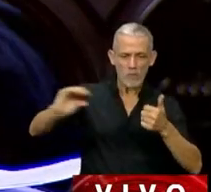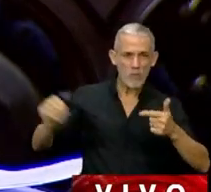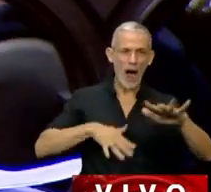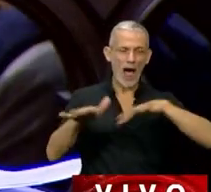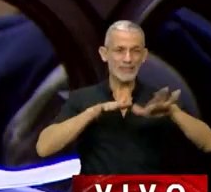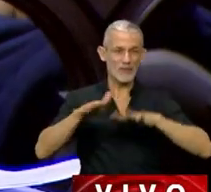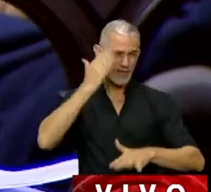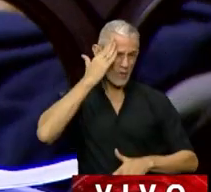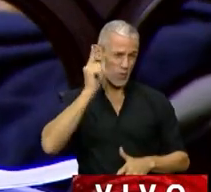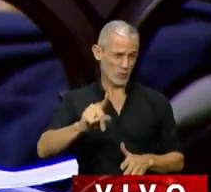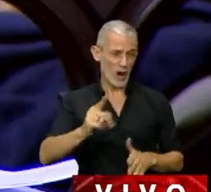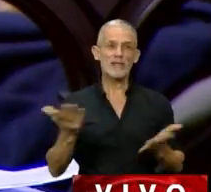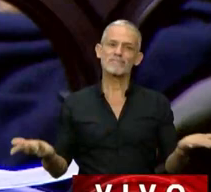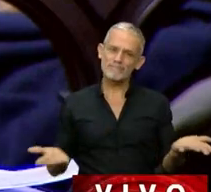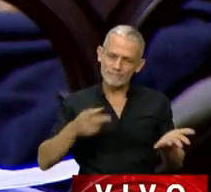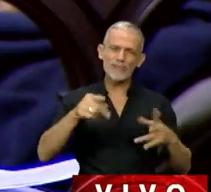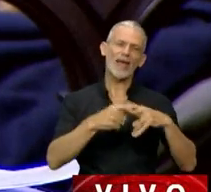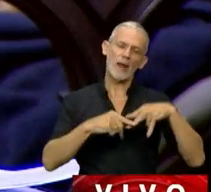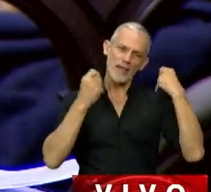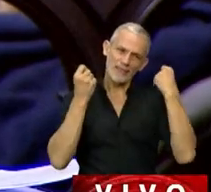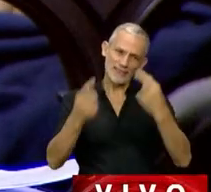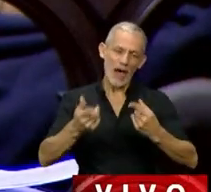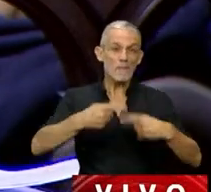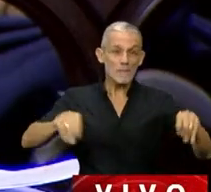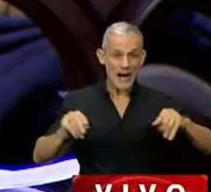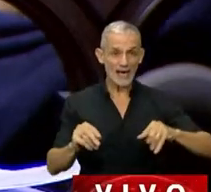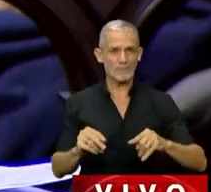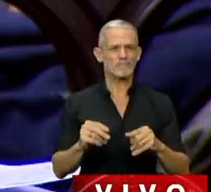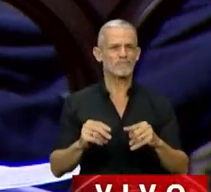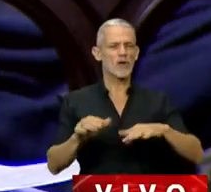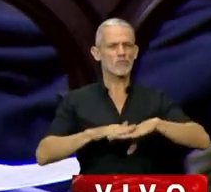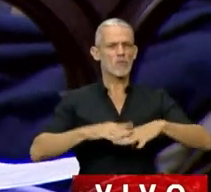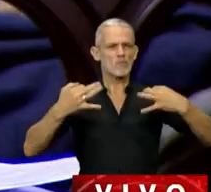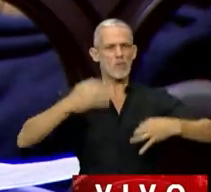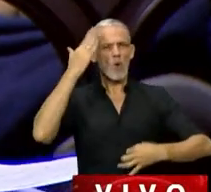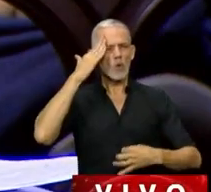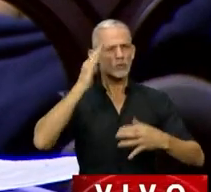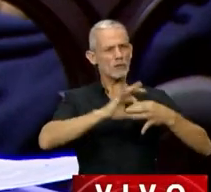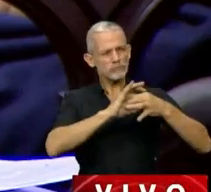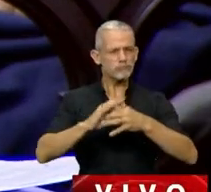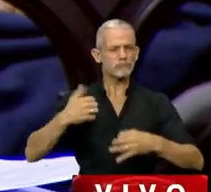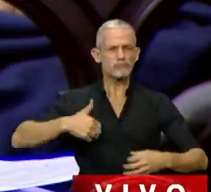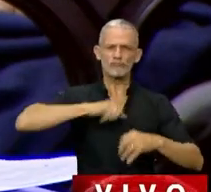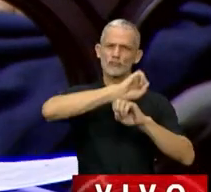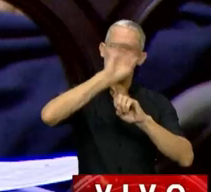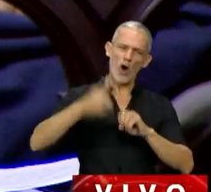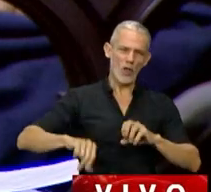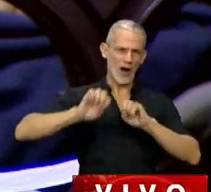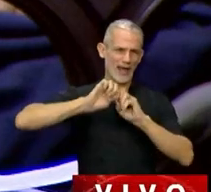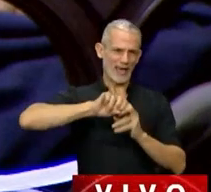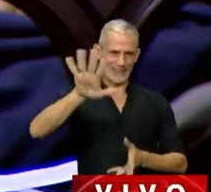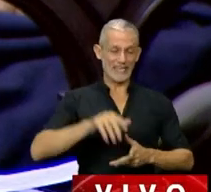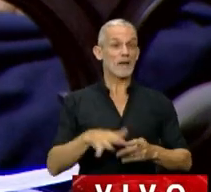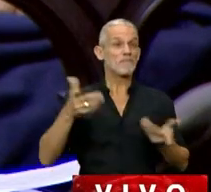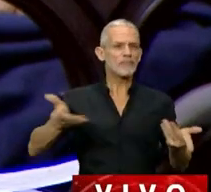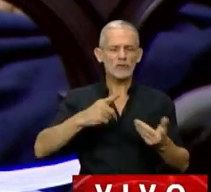las actividades culturales es una herramienta que consolidará la cultura en todo el país. Y